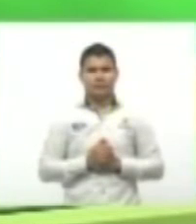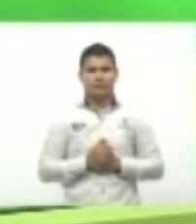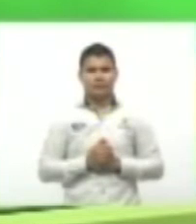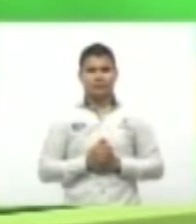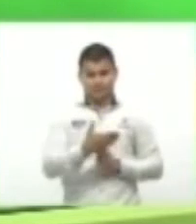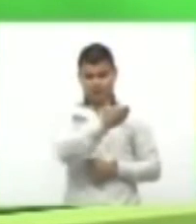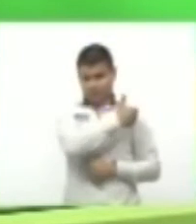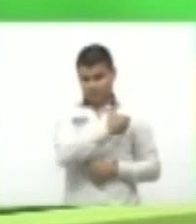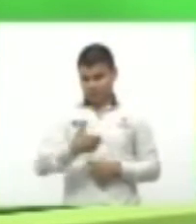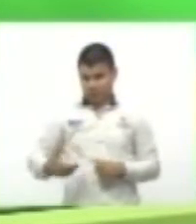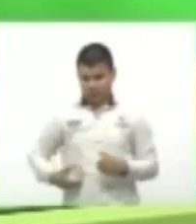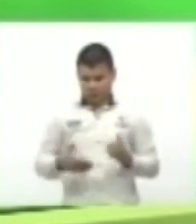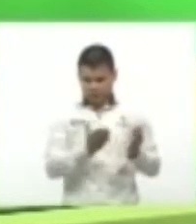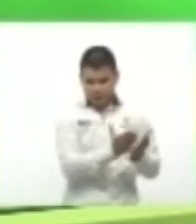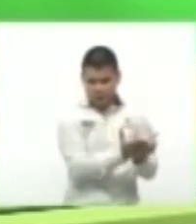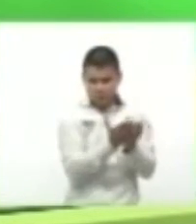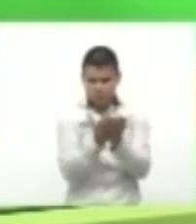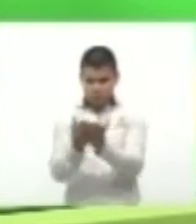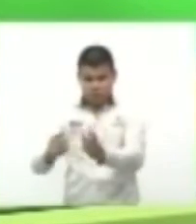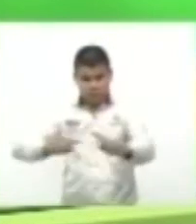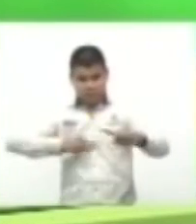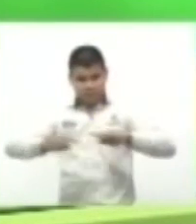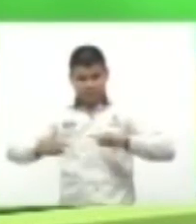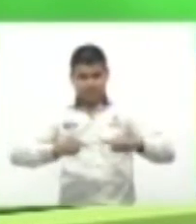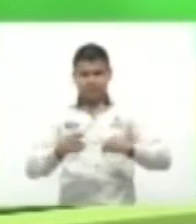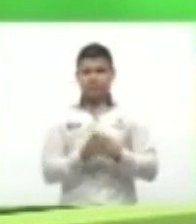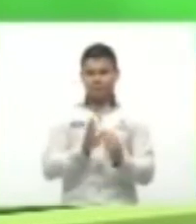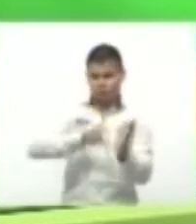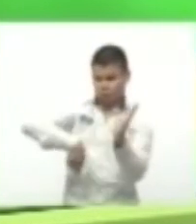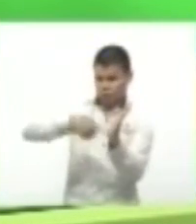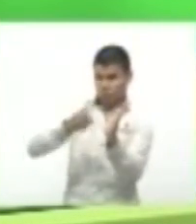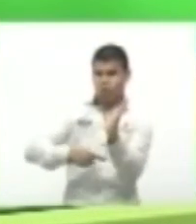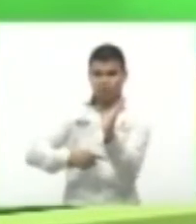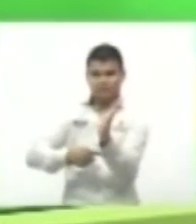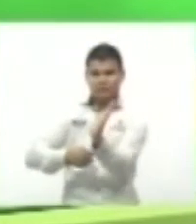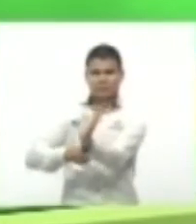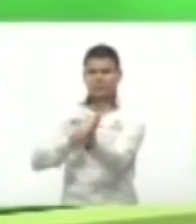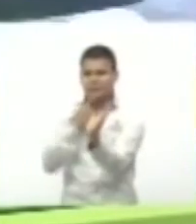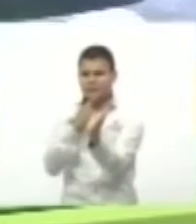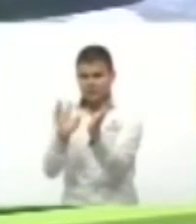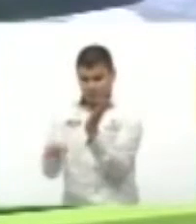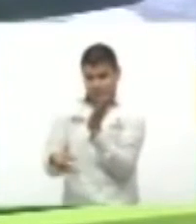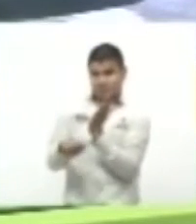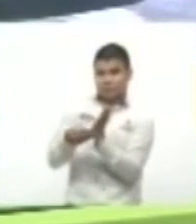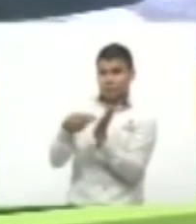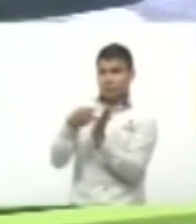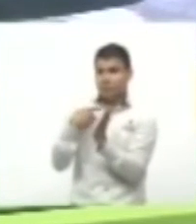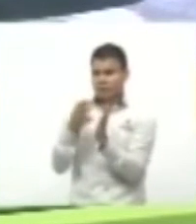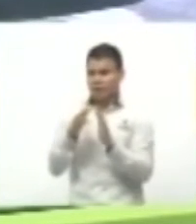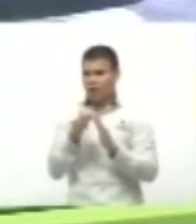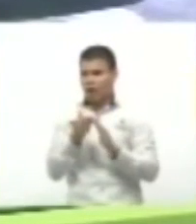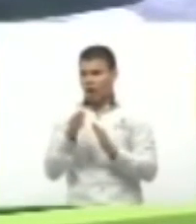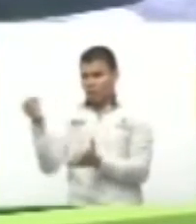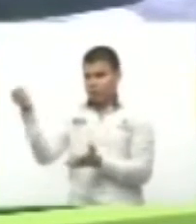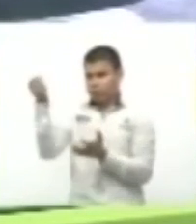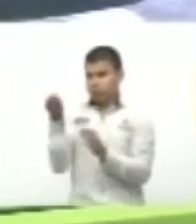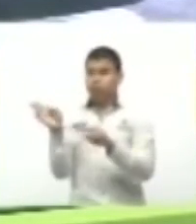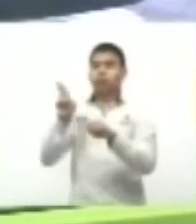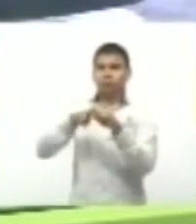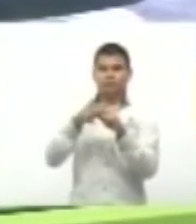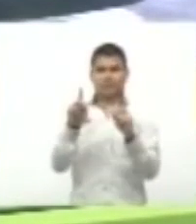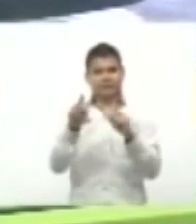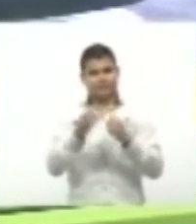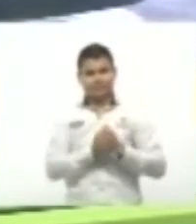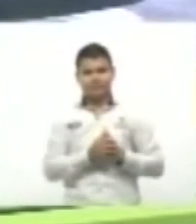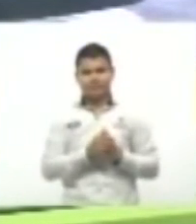de Barranquilla, René Puche, la caducidad del contrato de Nave Elena genera sobrecostos y retrasos para las embarcaciones. Por ello, indica que es